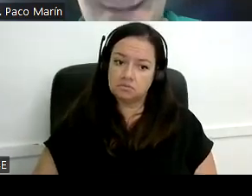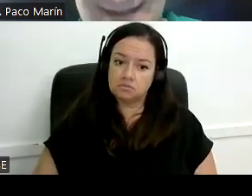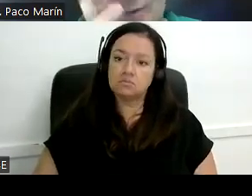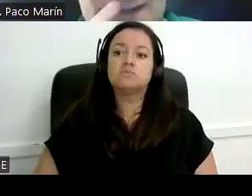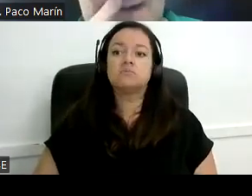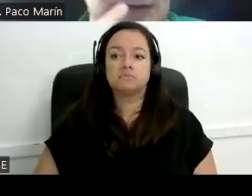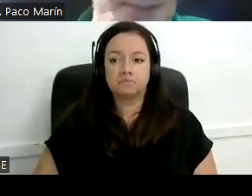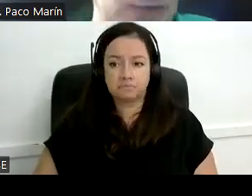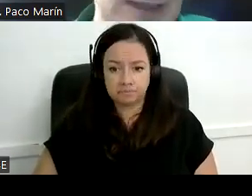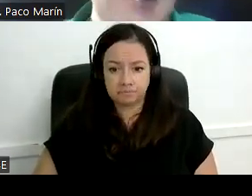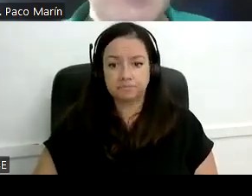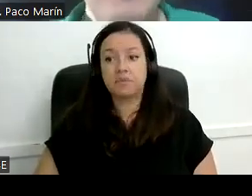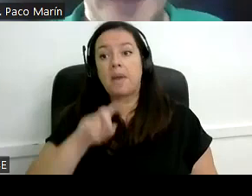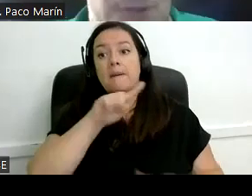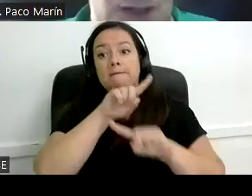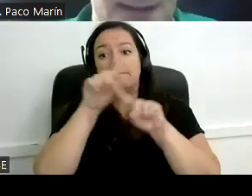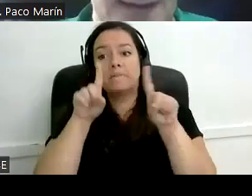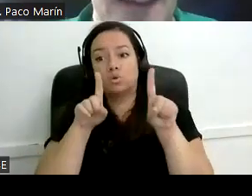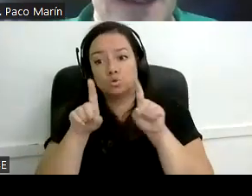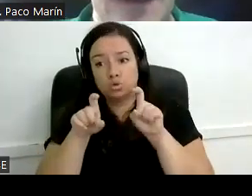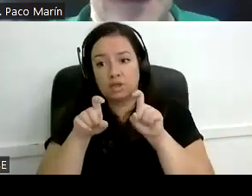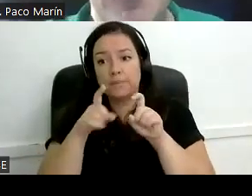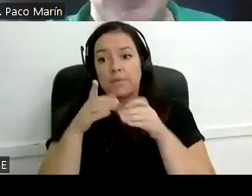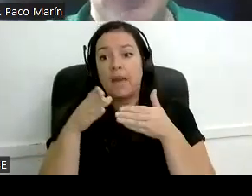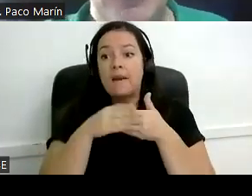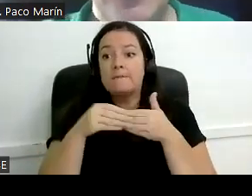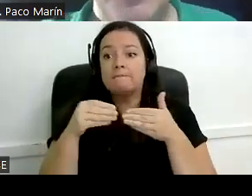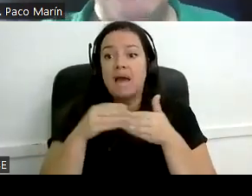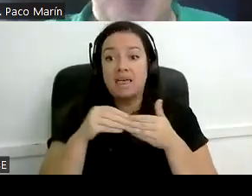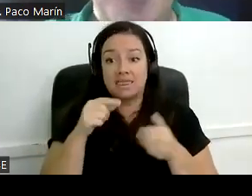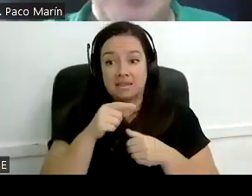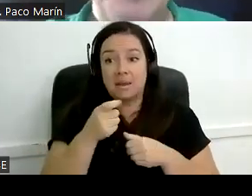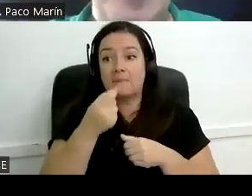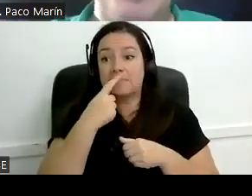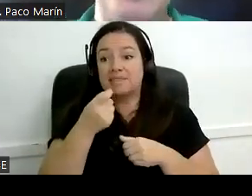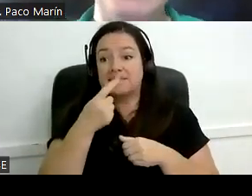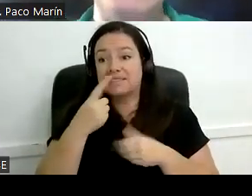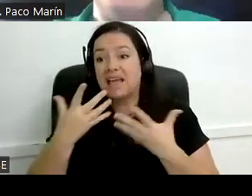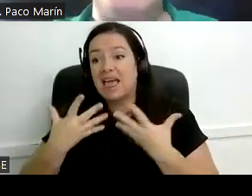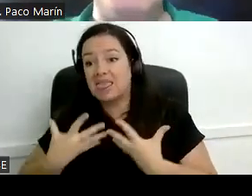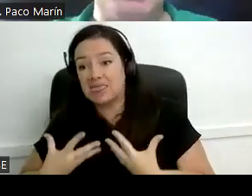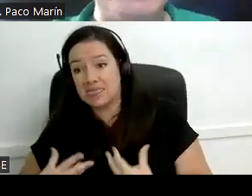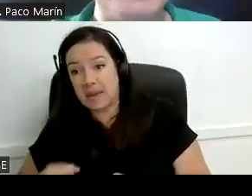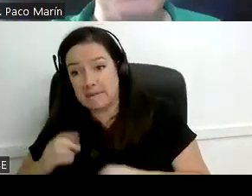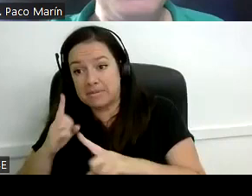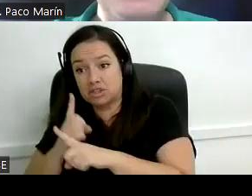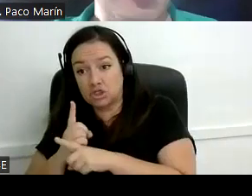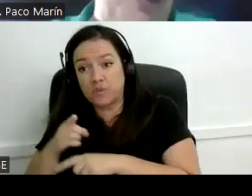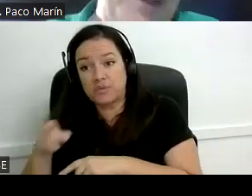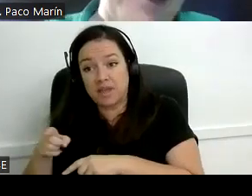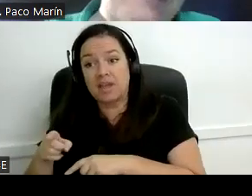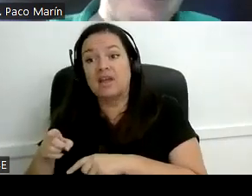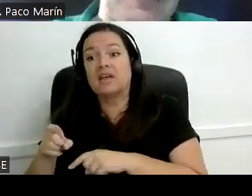Vale, mientras tanto tengo aquí otra pregunta. Tengo una paciente que lleva tomando antidepresivo Vandral, venlafaxina, 75 miligramos,